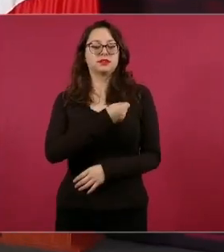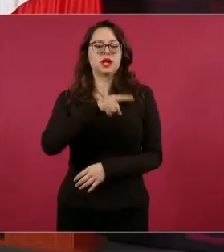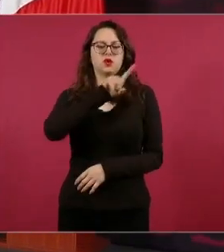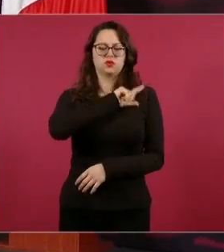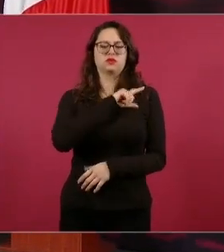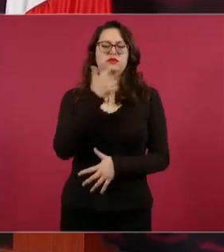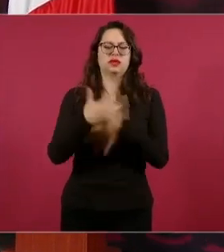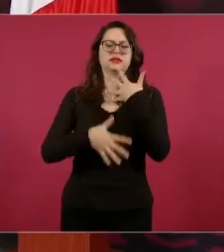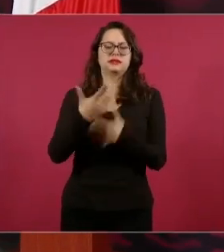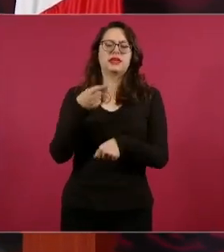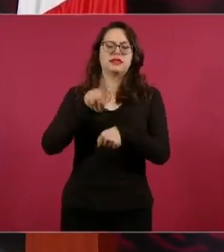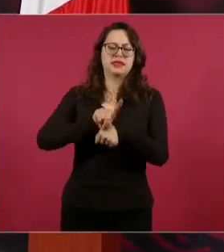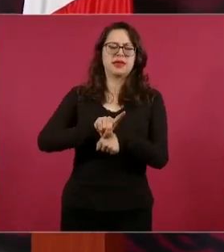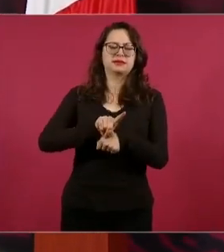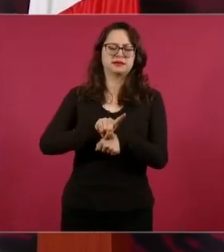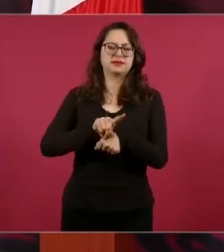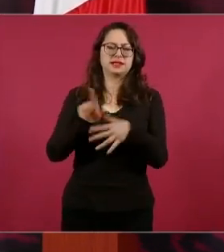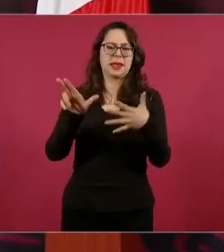Vamos a